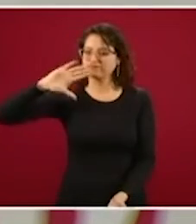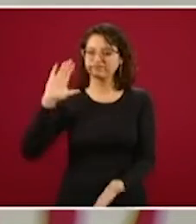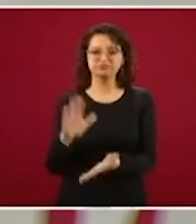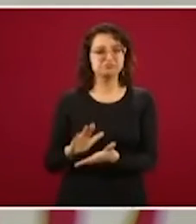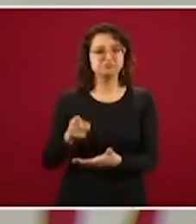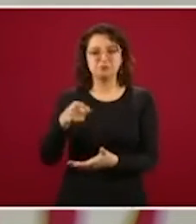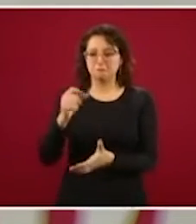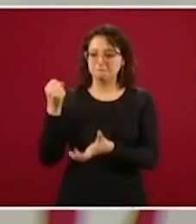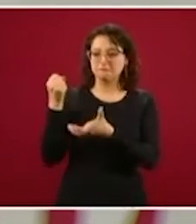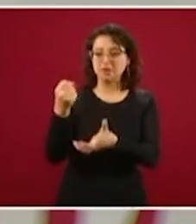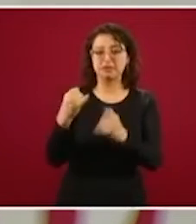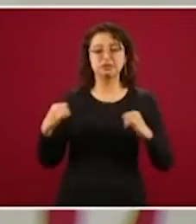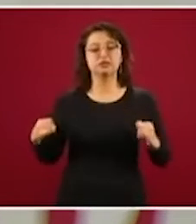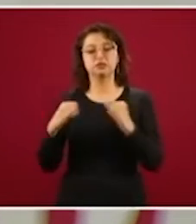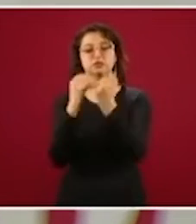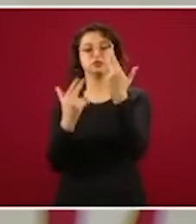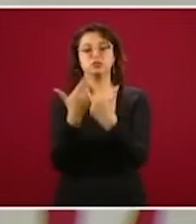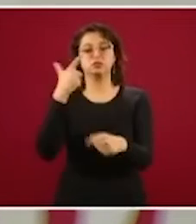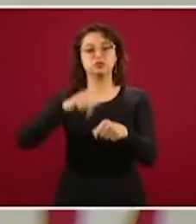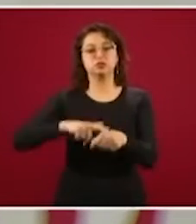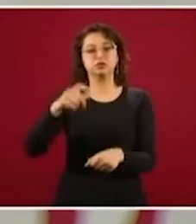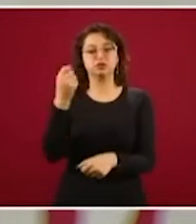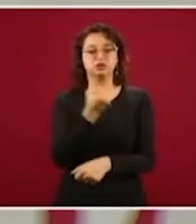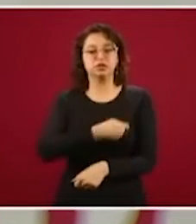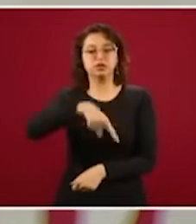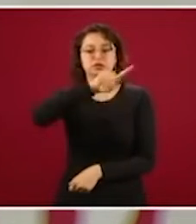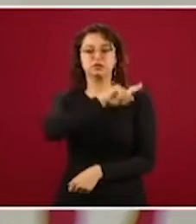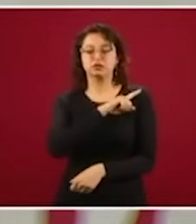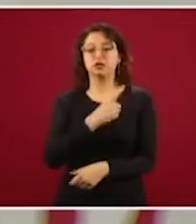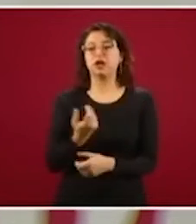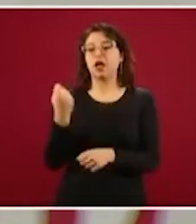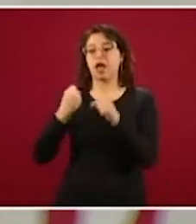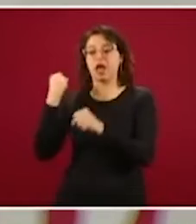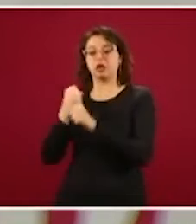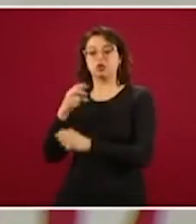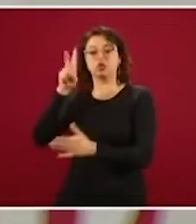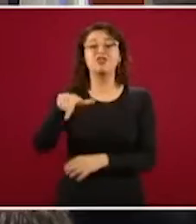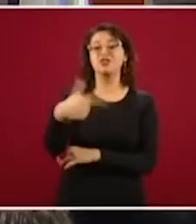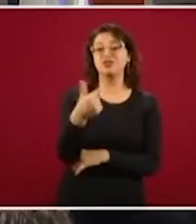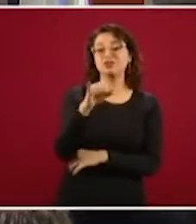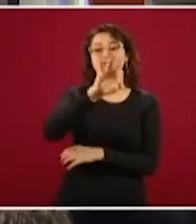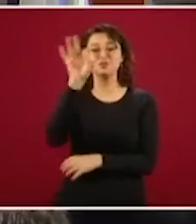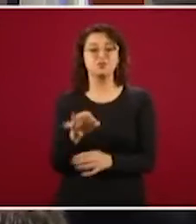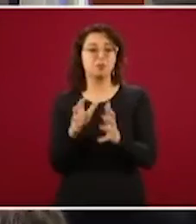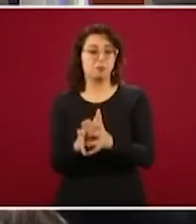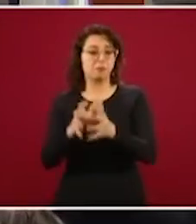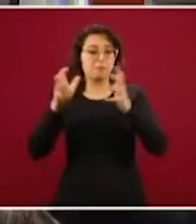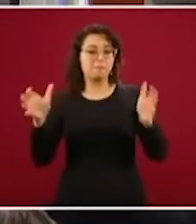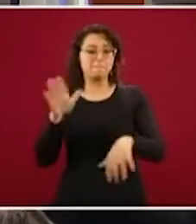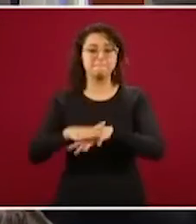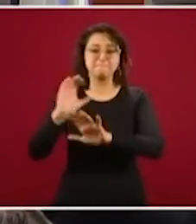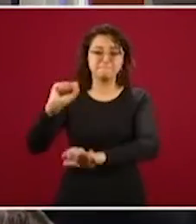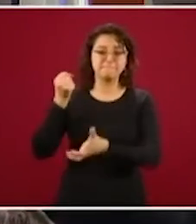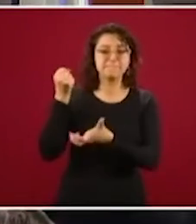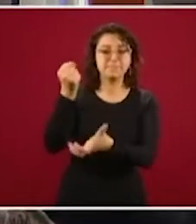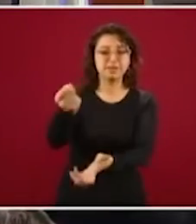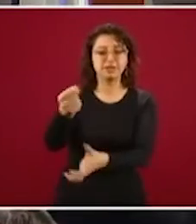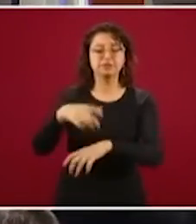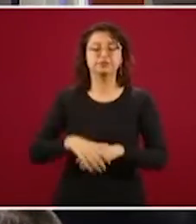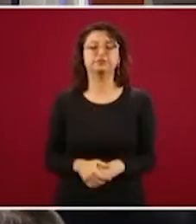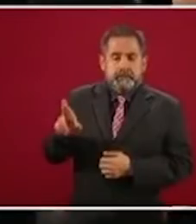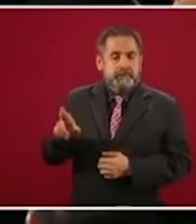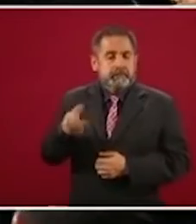ha permitido acceder a medicamentos directamente de laboratorios con registro sanitario, sin intermediarios ni